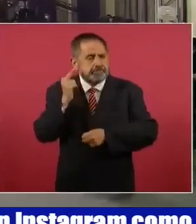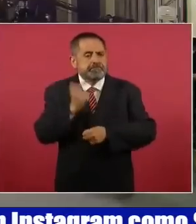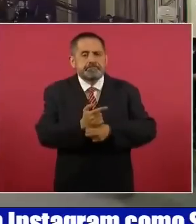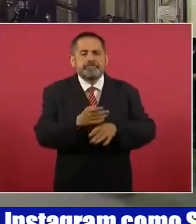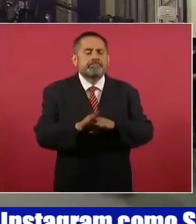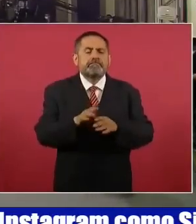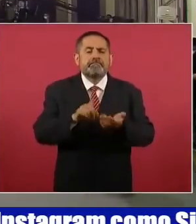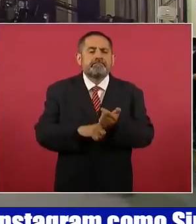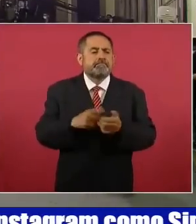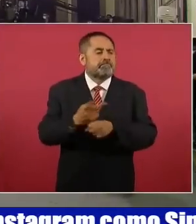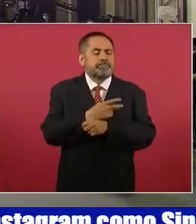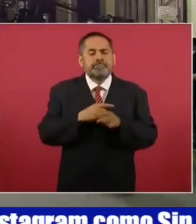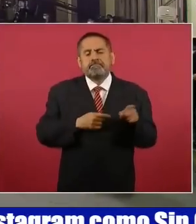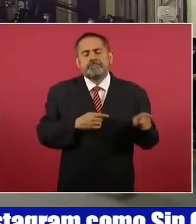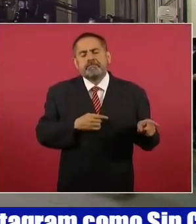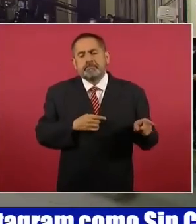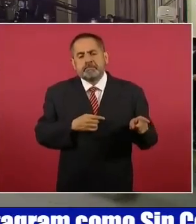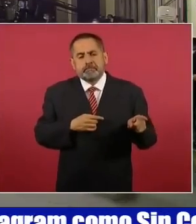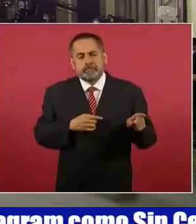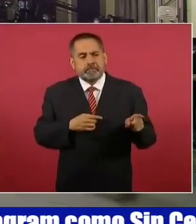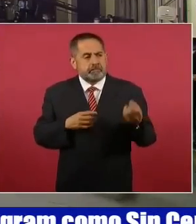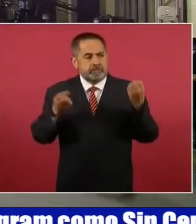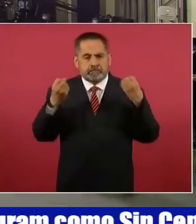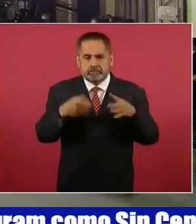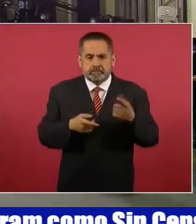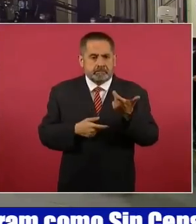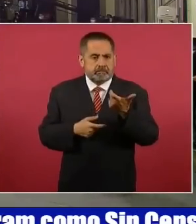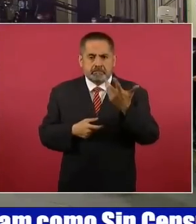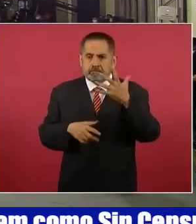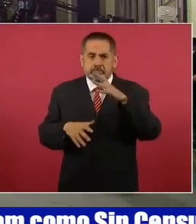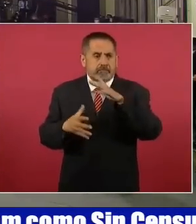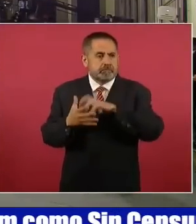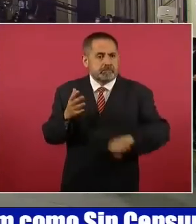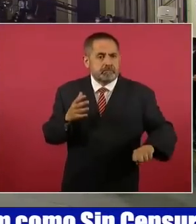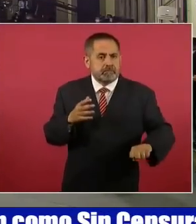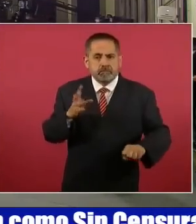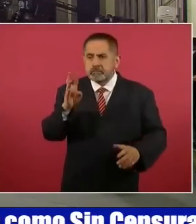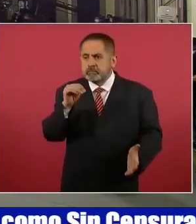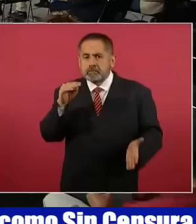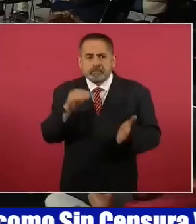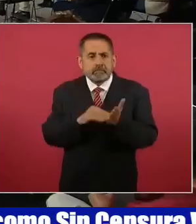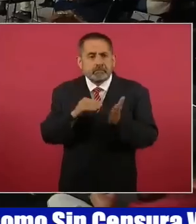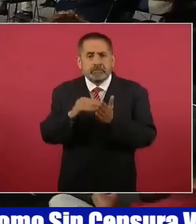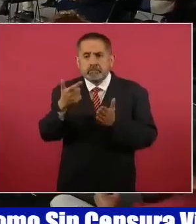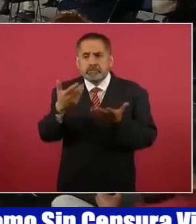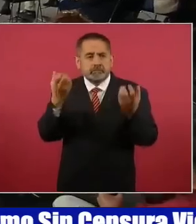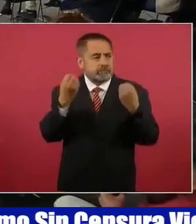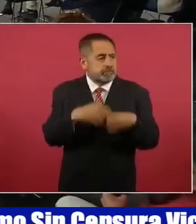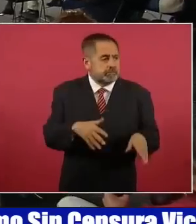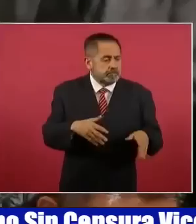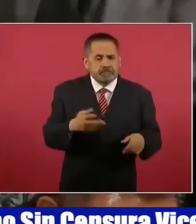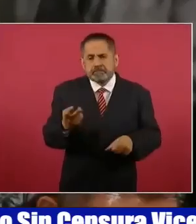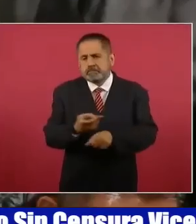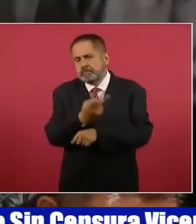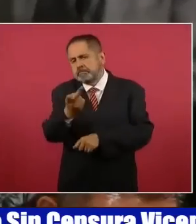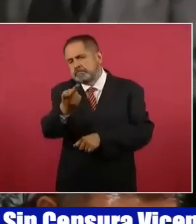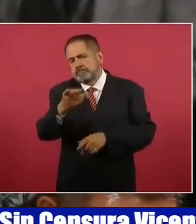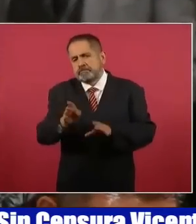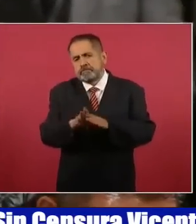fueron declaraciones extremadamente fuertes del presidente y pues esto habrá que